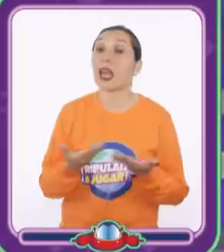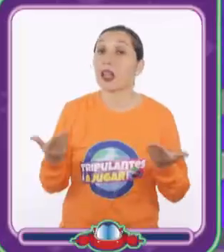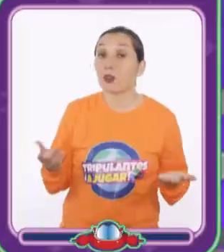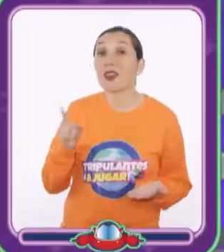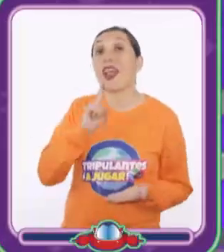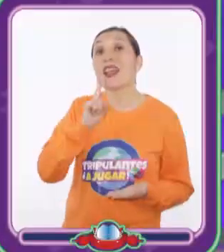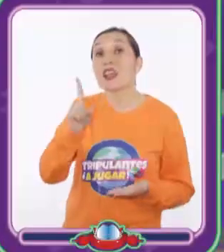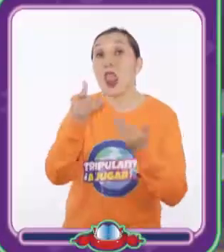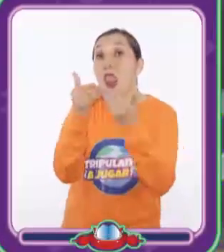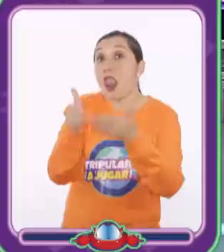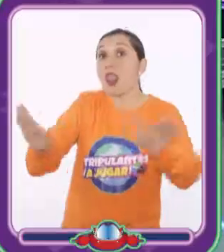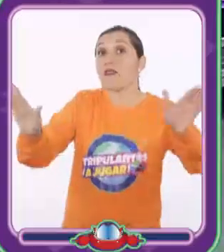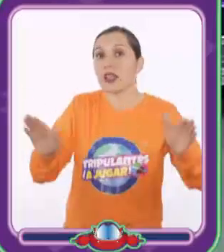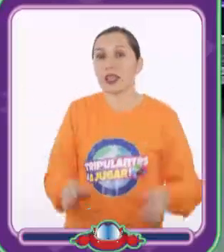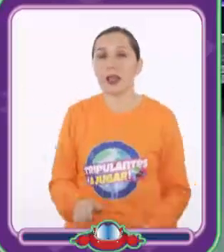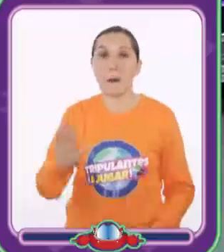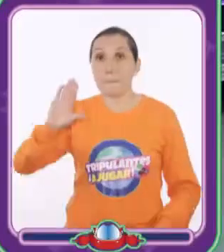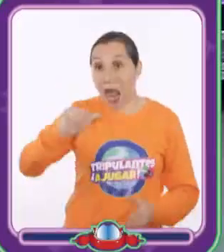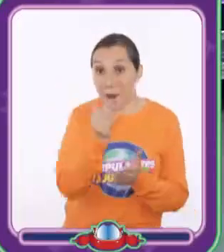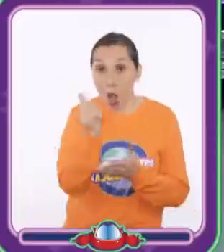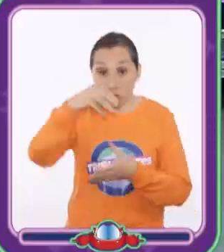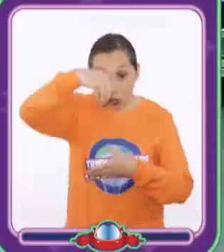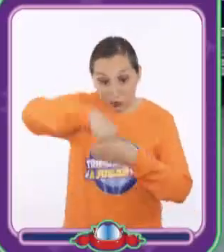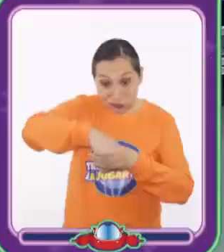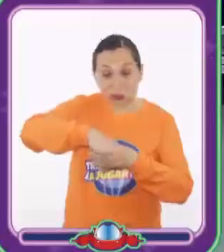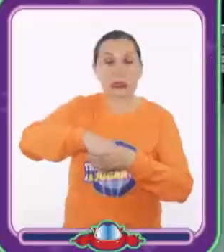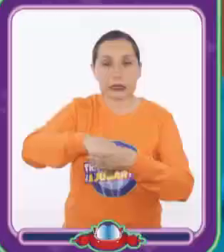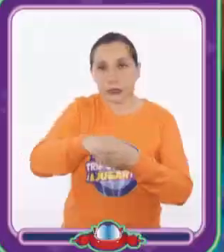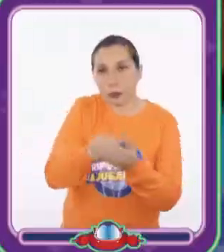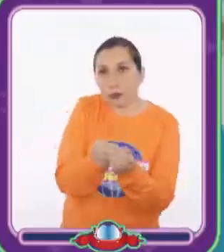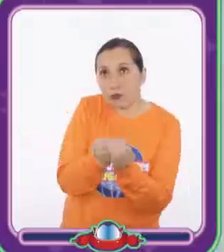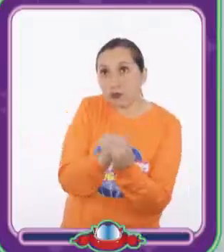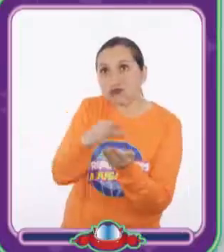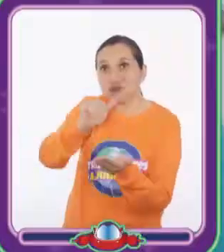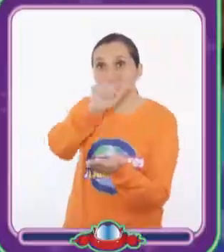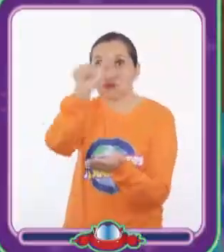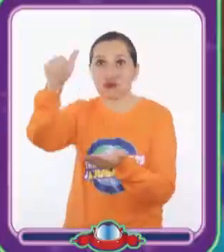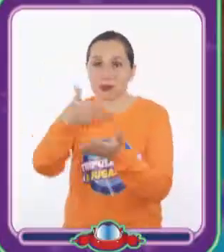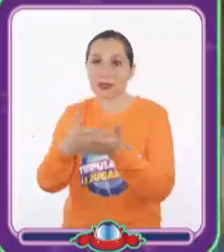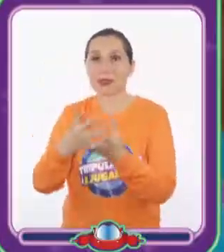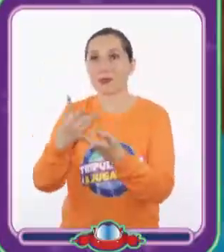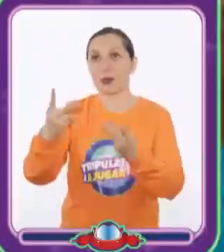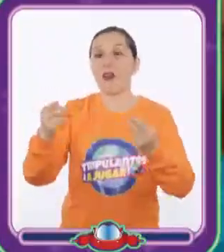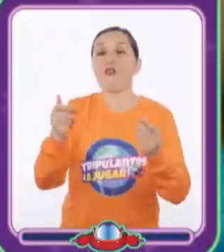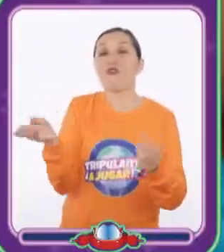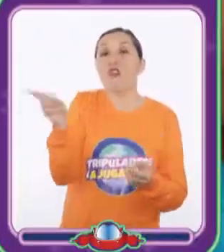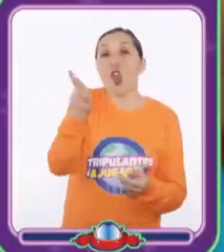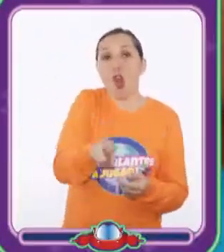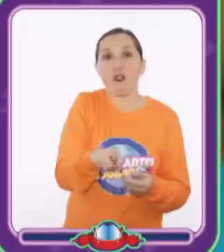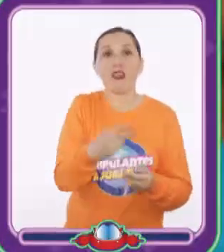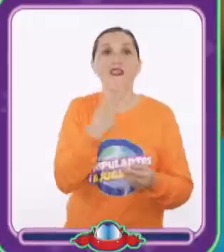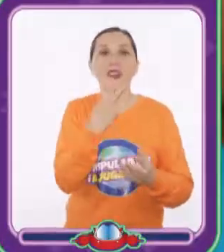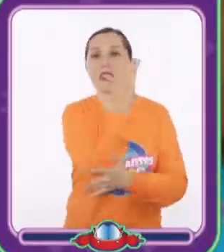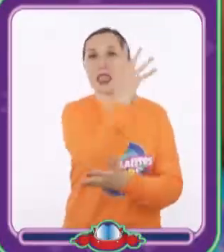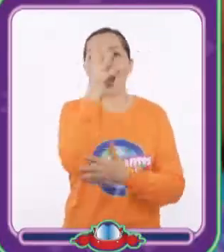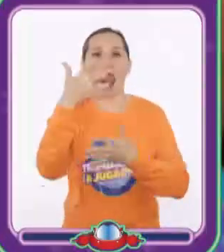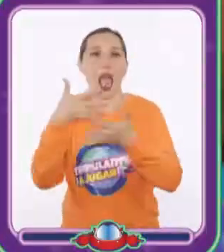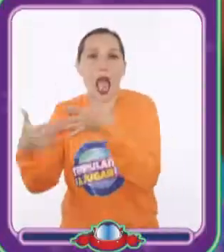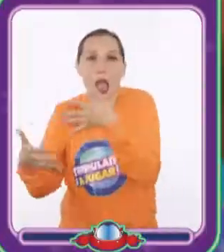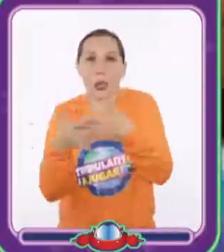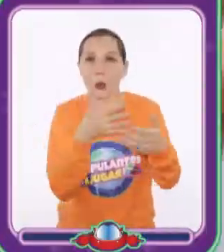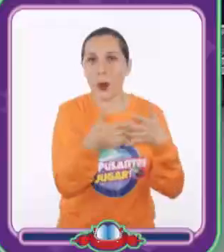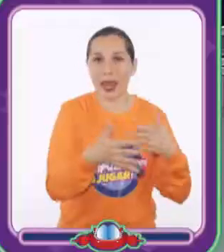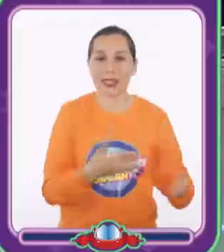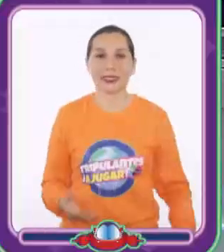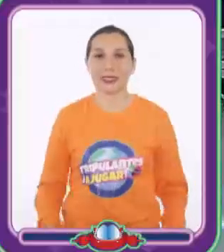entonces, ¿y a quién tenemos que liberar? A las mariposas. A las mariposas. ¿Para que vuelva dónde? ¡A